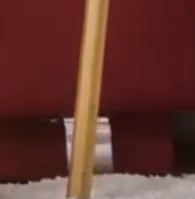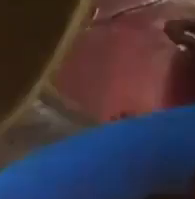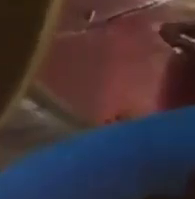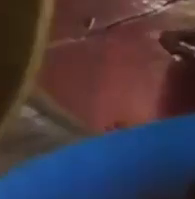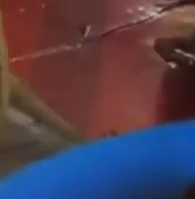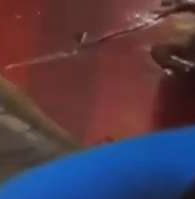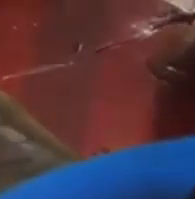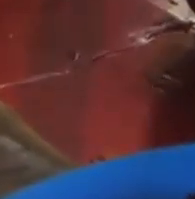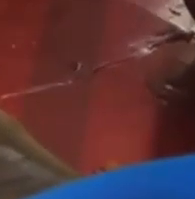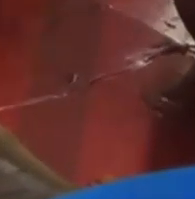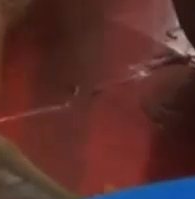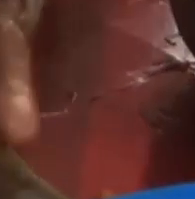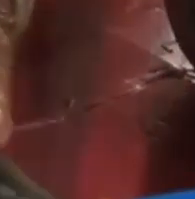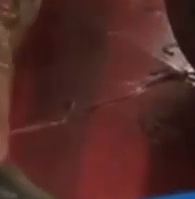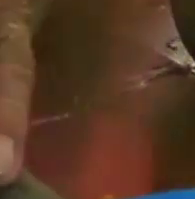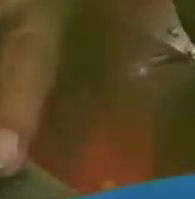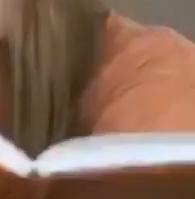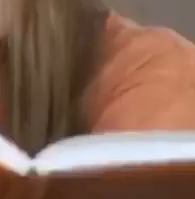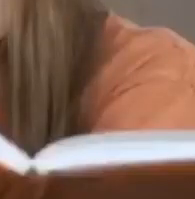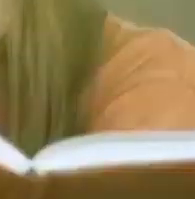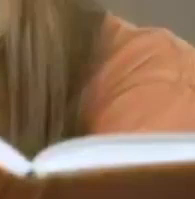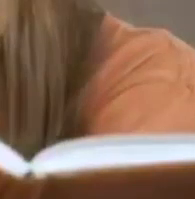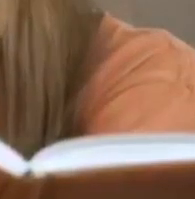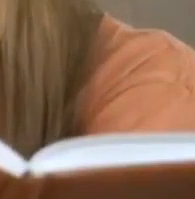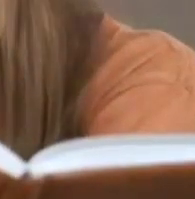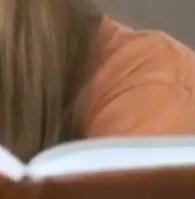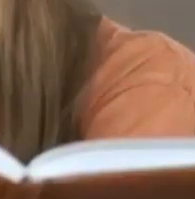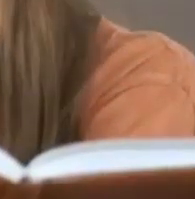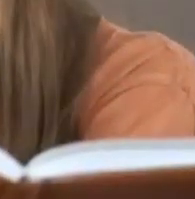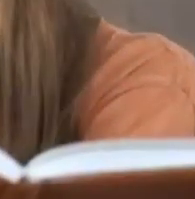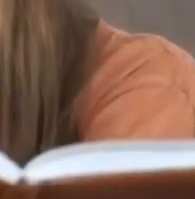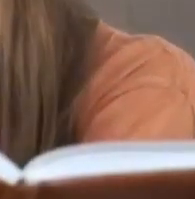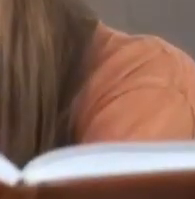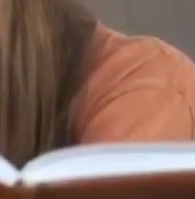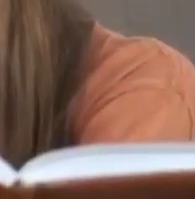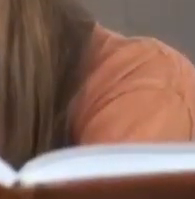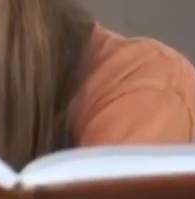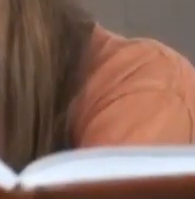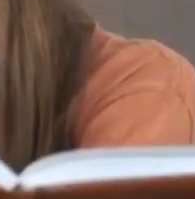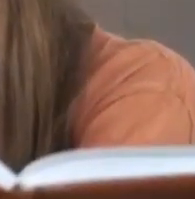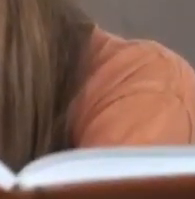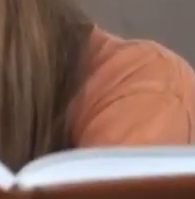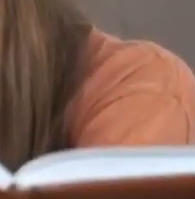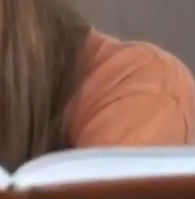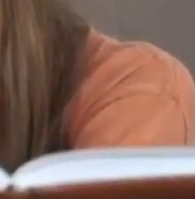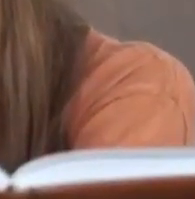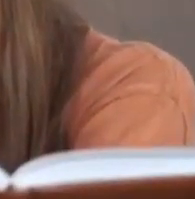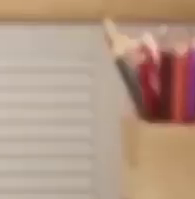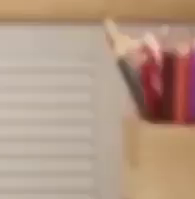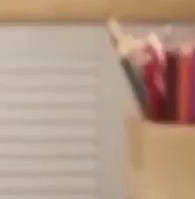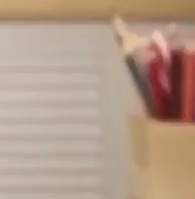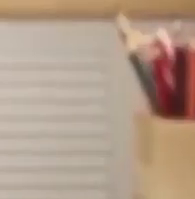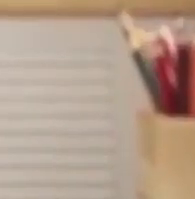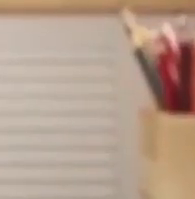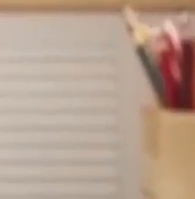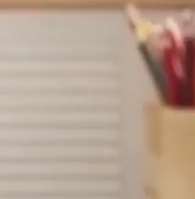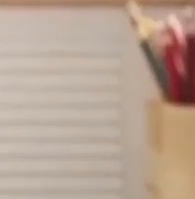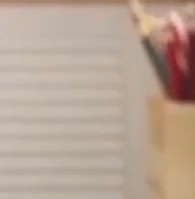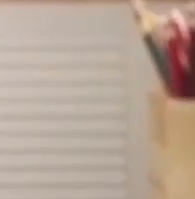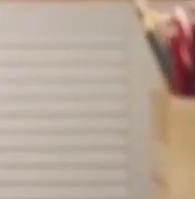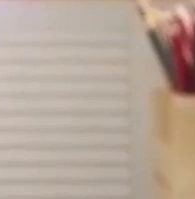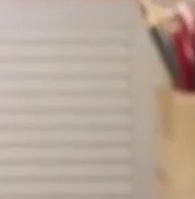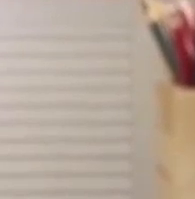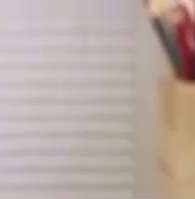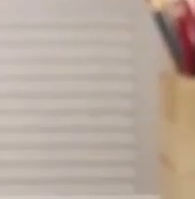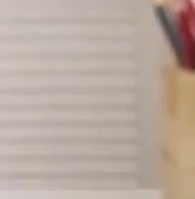cuando preparamos esa cena que habíamos prometido. La energía está cuando nos sentamos a escuchar las historias de nuestros abuelos, cuando leemos y